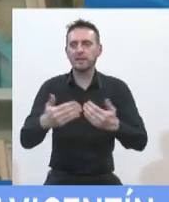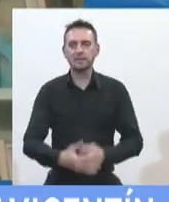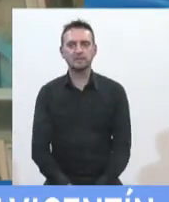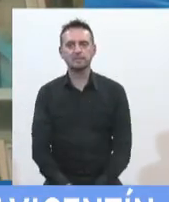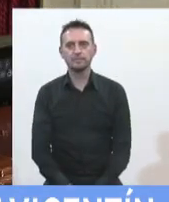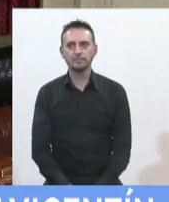gracias